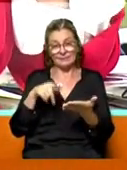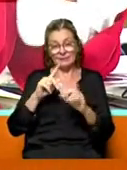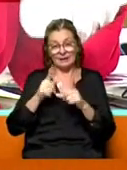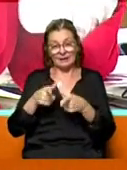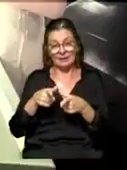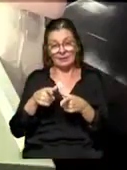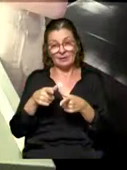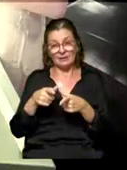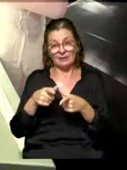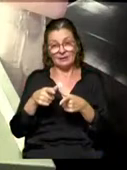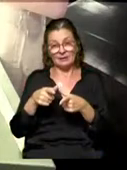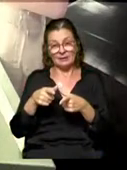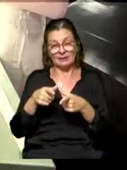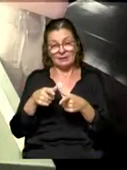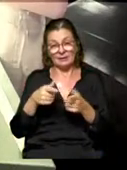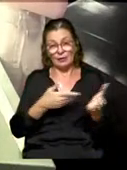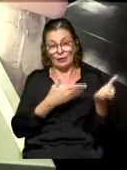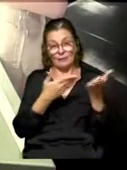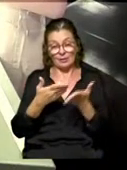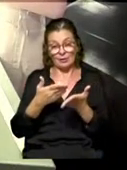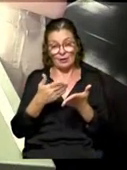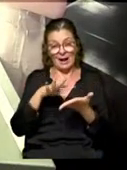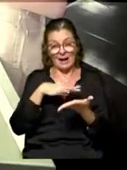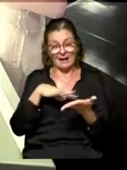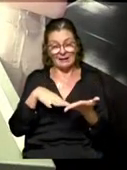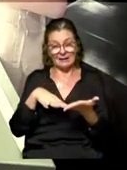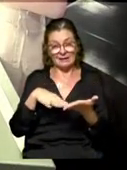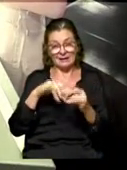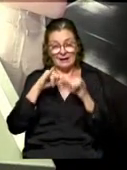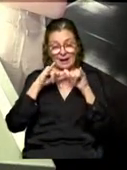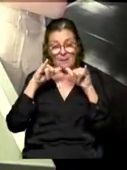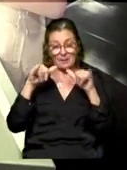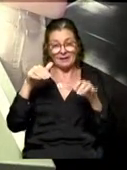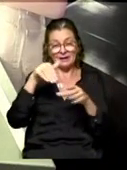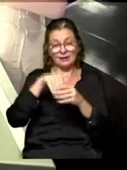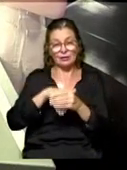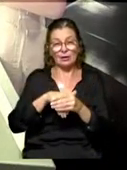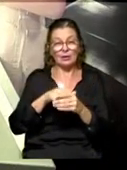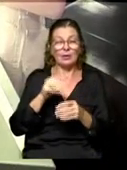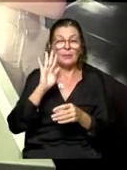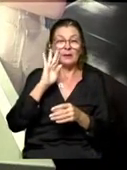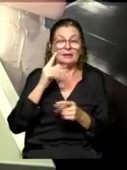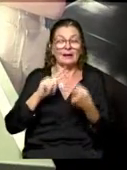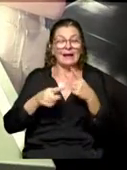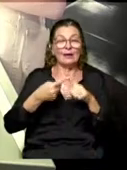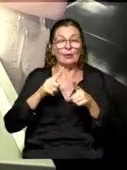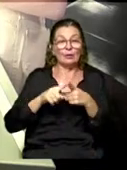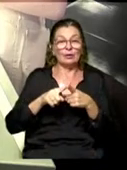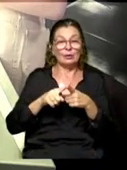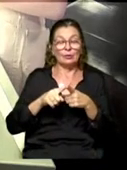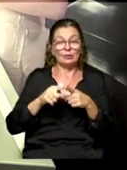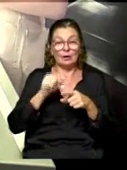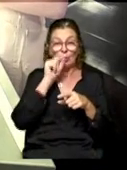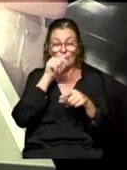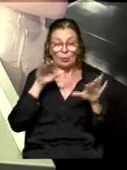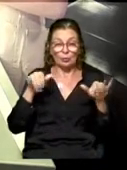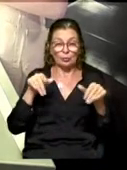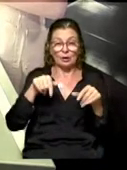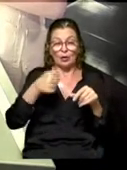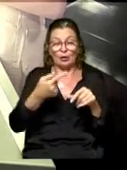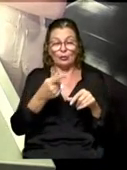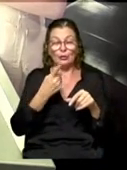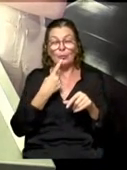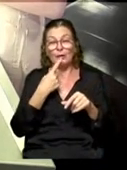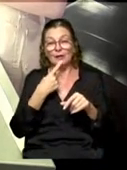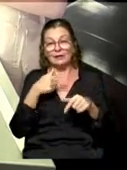también los invito a leer, ahora en campaña electoral, donde parece que hay que discutir un tuit que escribió el otro,